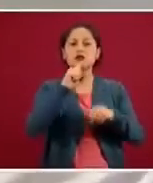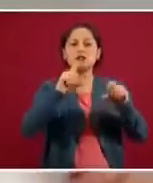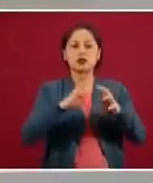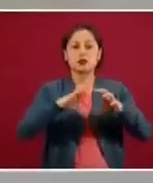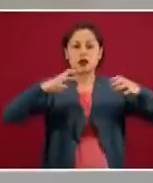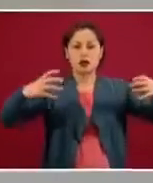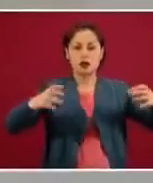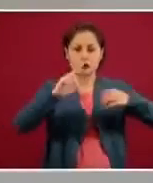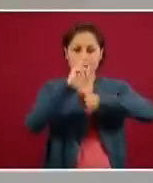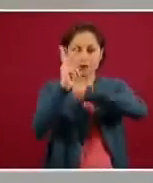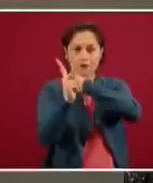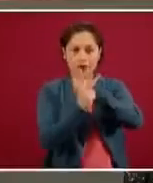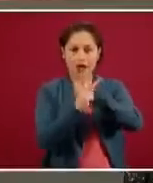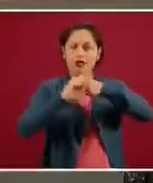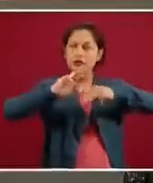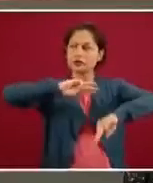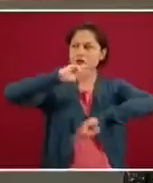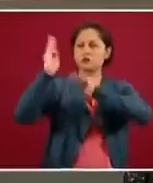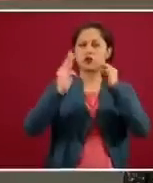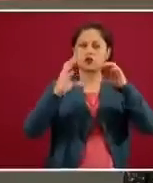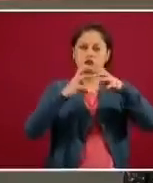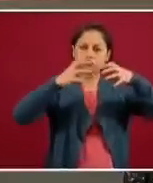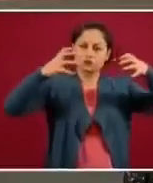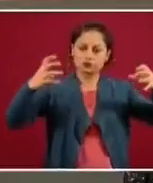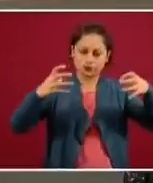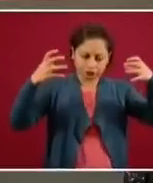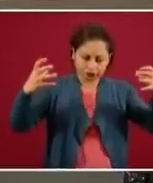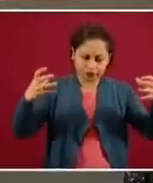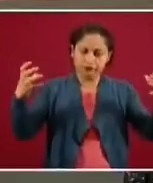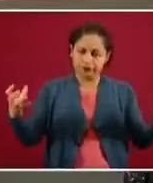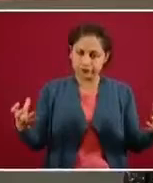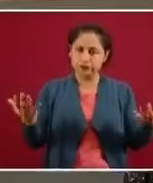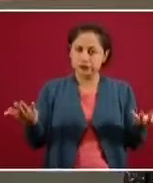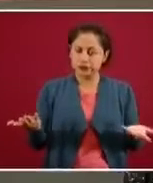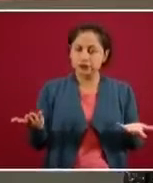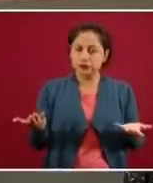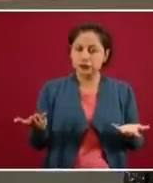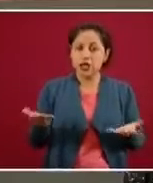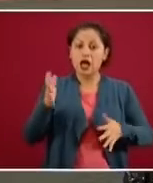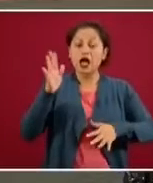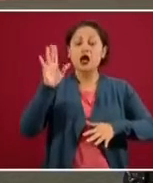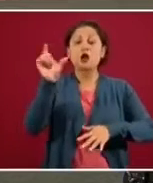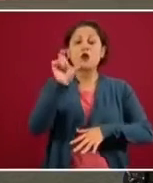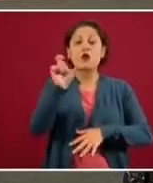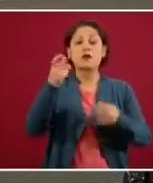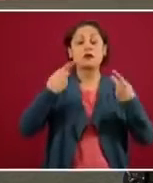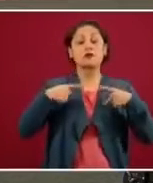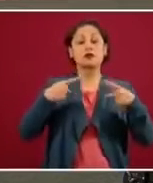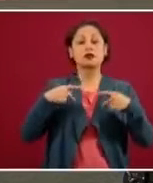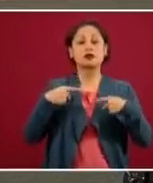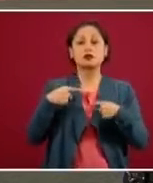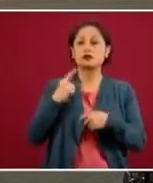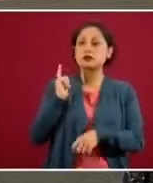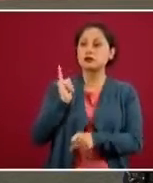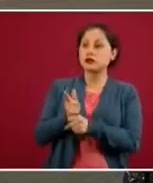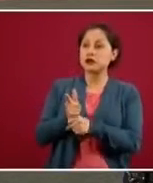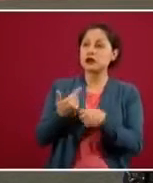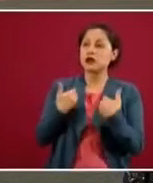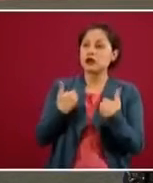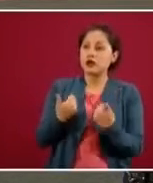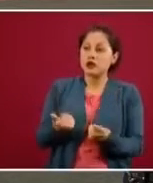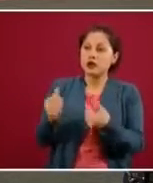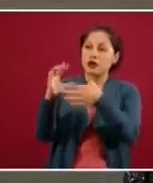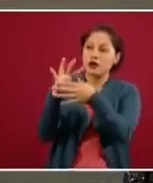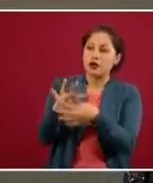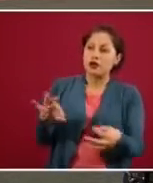mundo. Somos más efectivos cuando conocemos la realidad, sabemos a lo que nos enfrentamos,